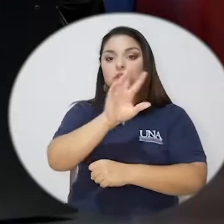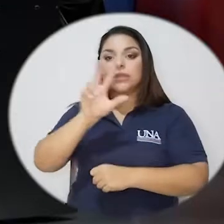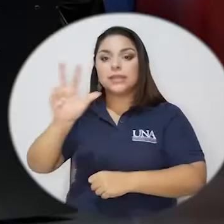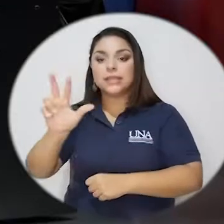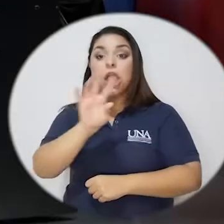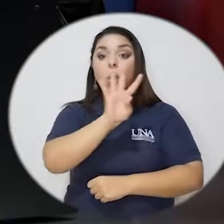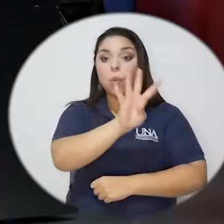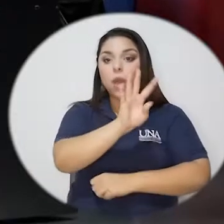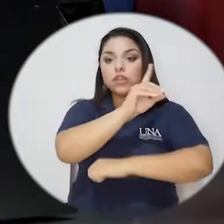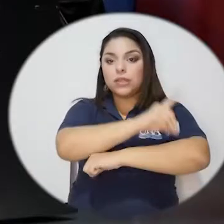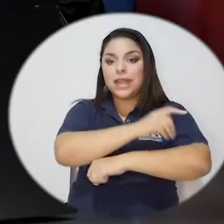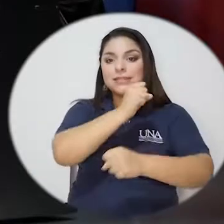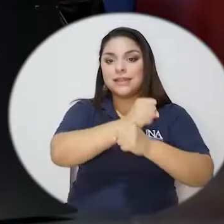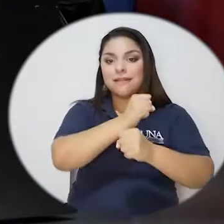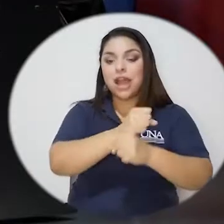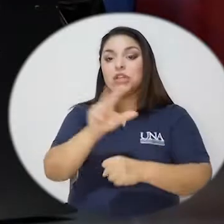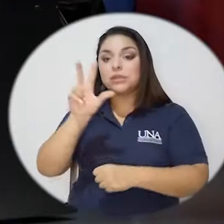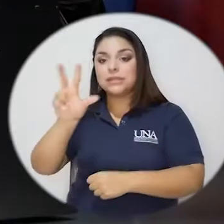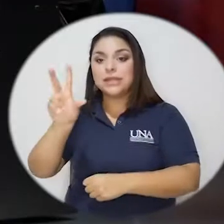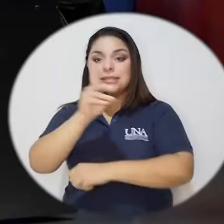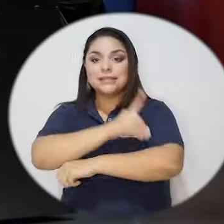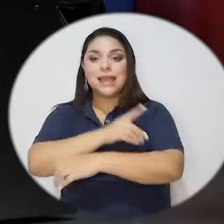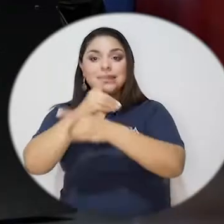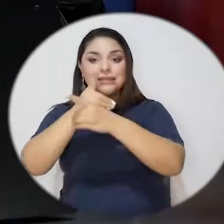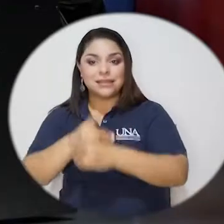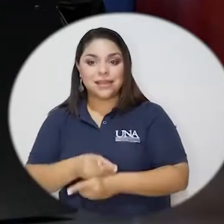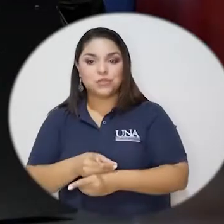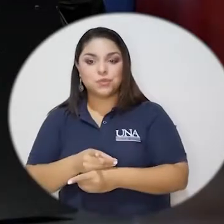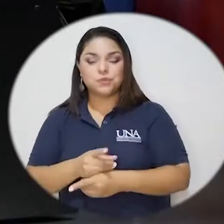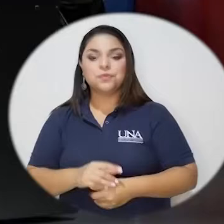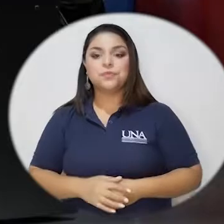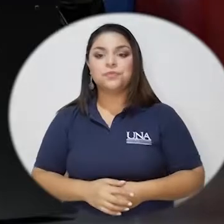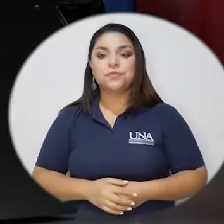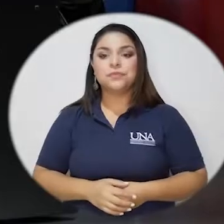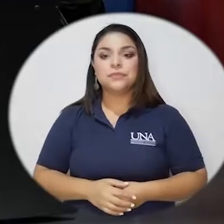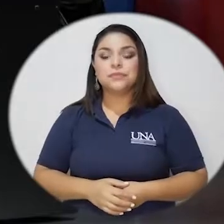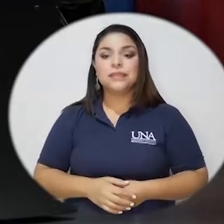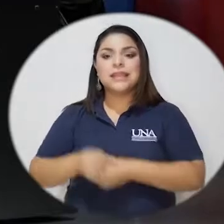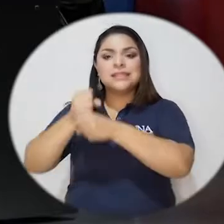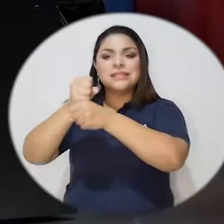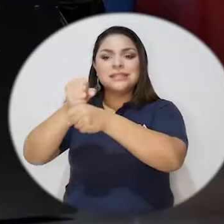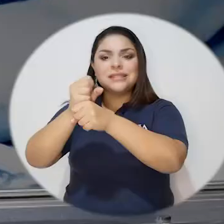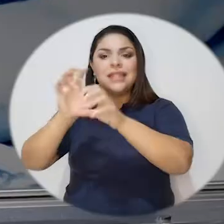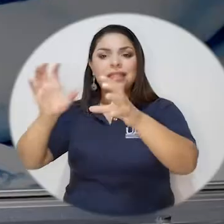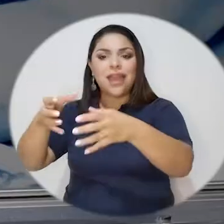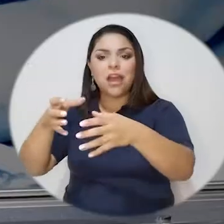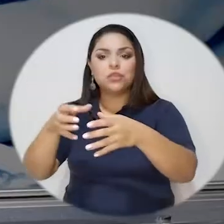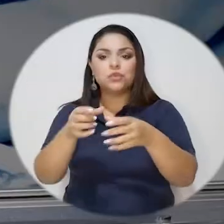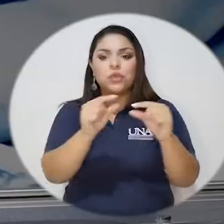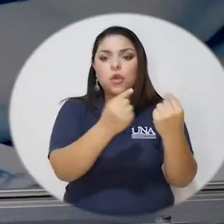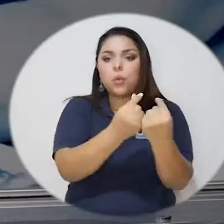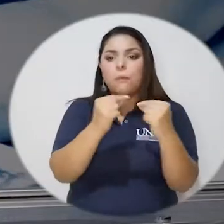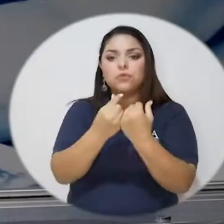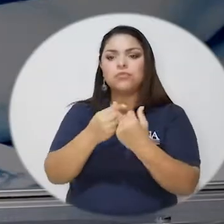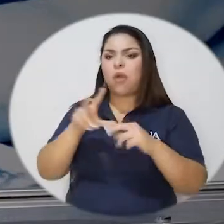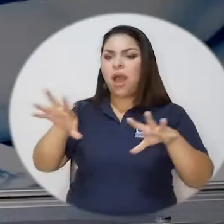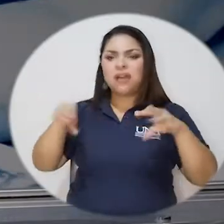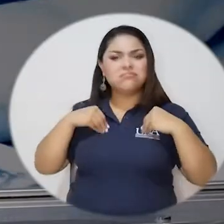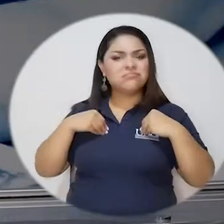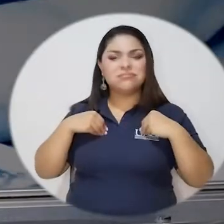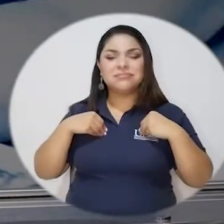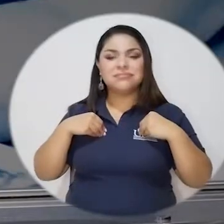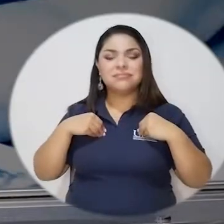4-3, 4 días de trabajo, 3 días de descanso. Sindicatos y grupos se